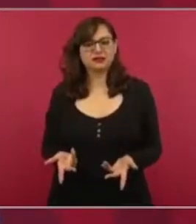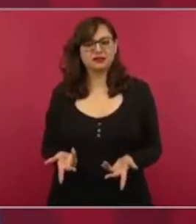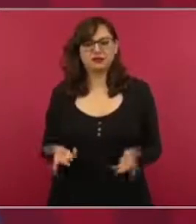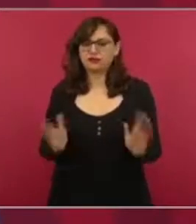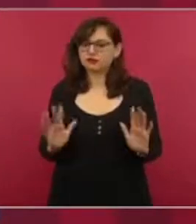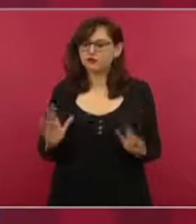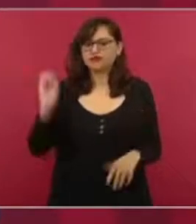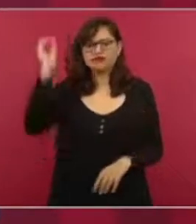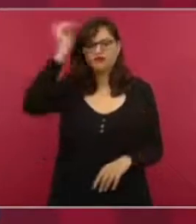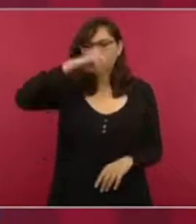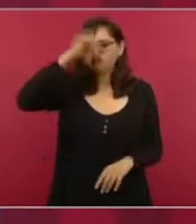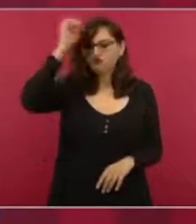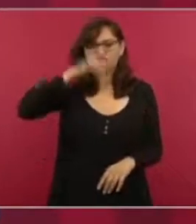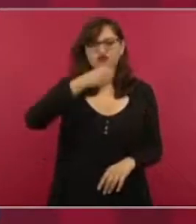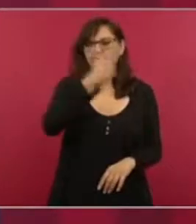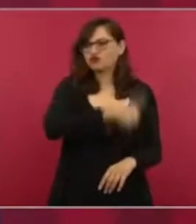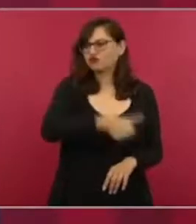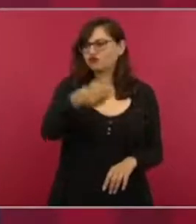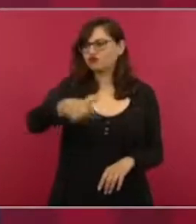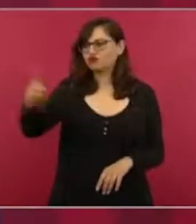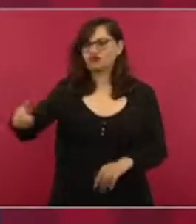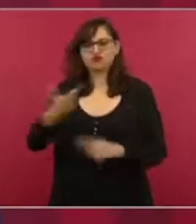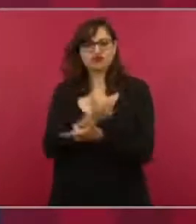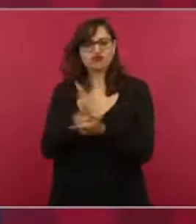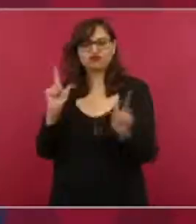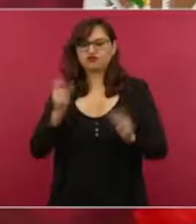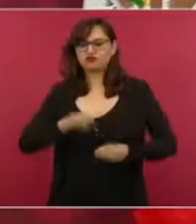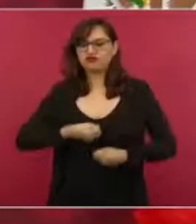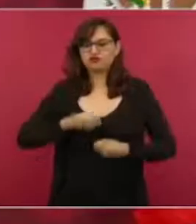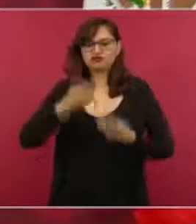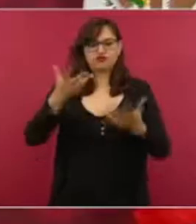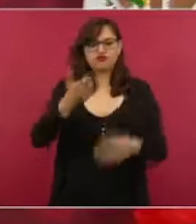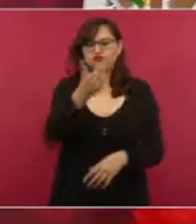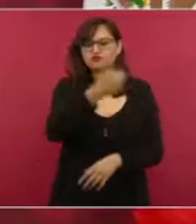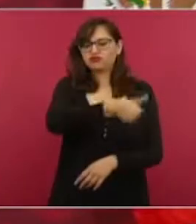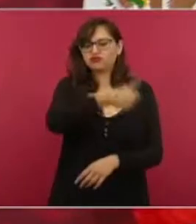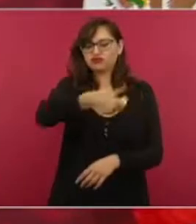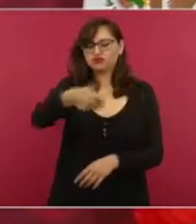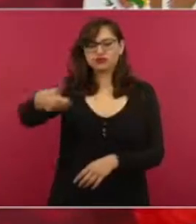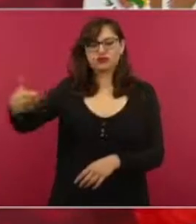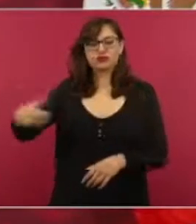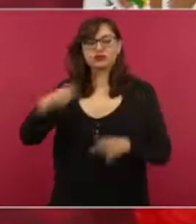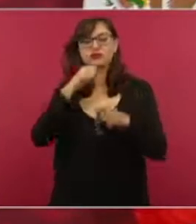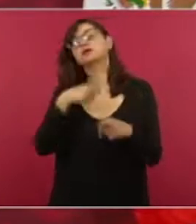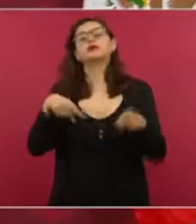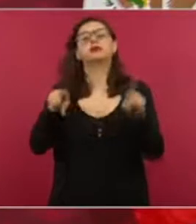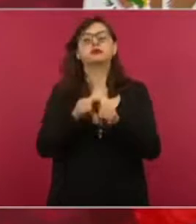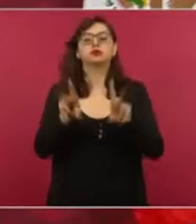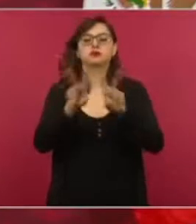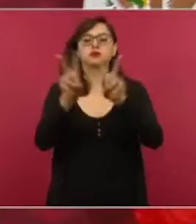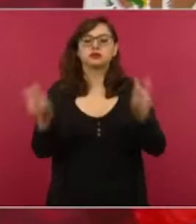Cada quien que se exprese, es lo mismo de la discriminación.